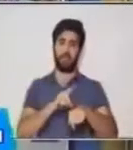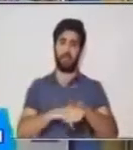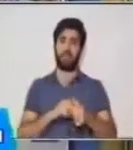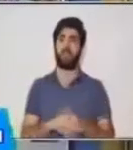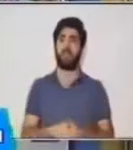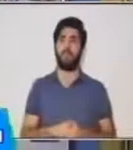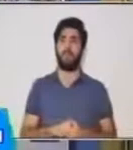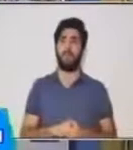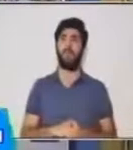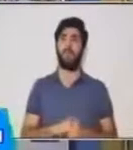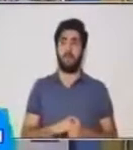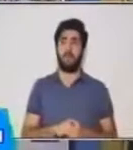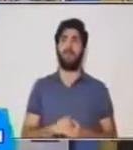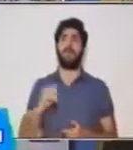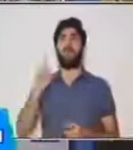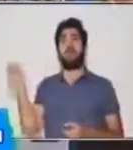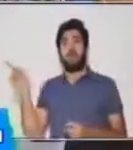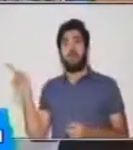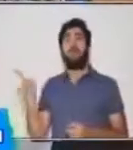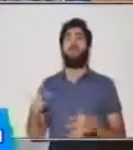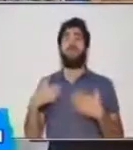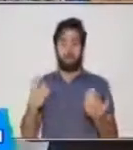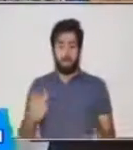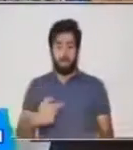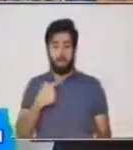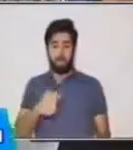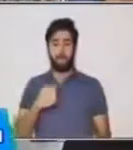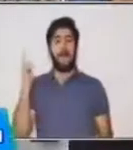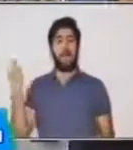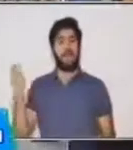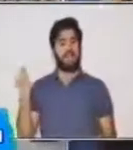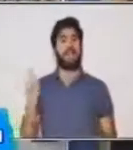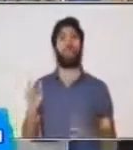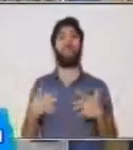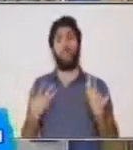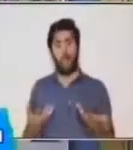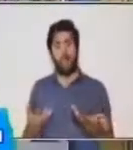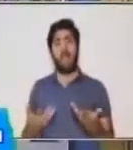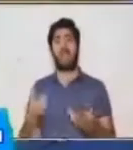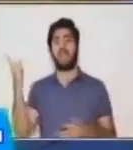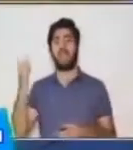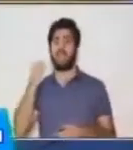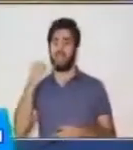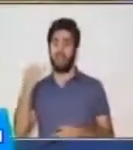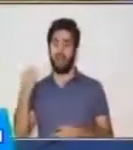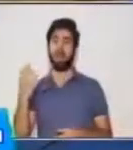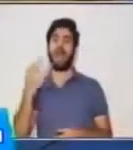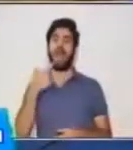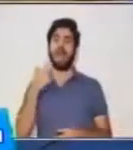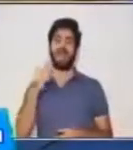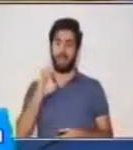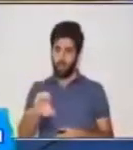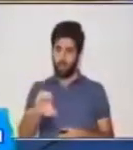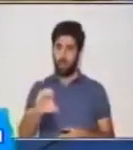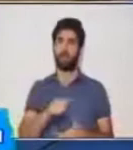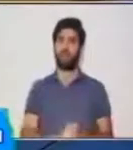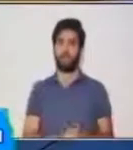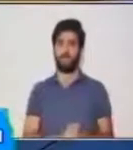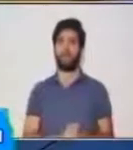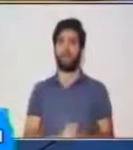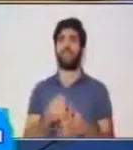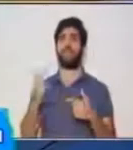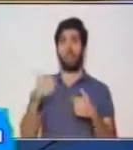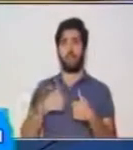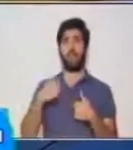¿Y qué medio estoy utilizando yo? ¿Cuál es mi código? Yo estoy utilizando el idioma español. Y por supuesto, con Pablo